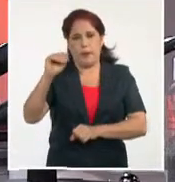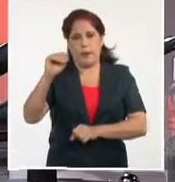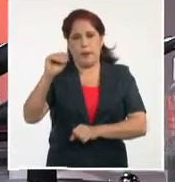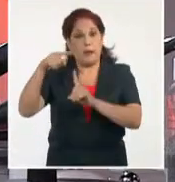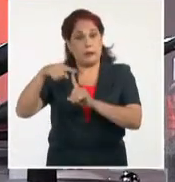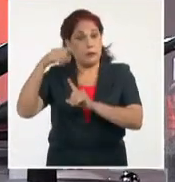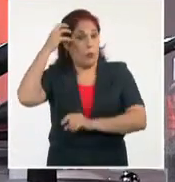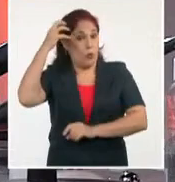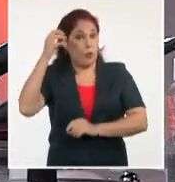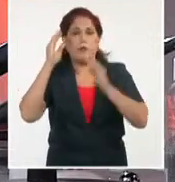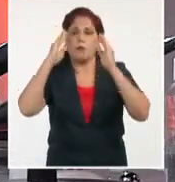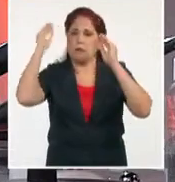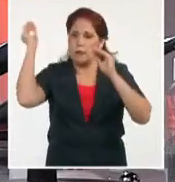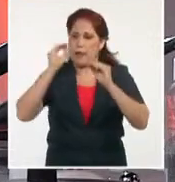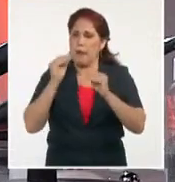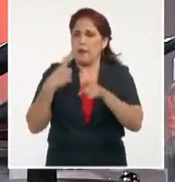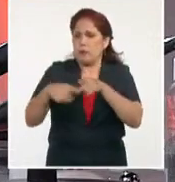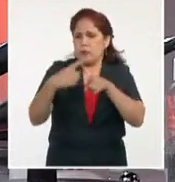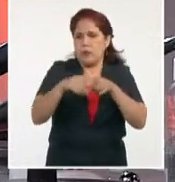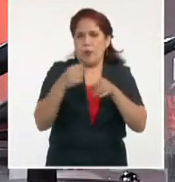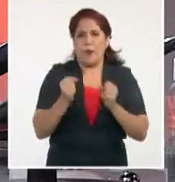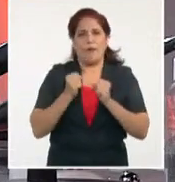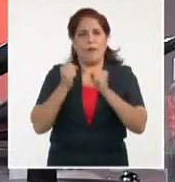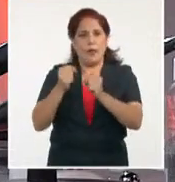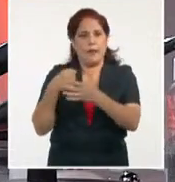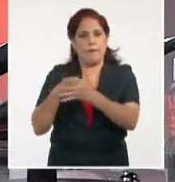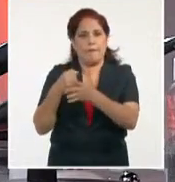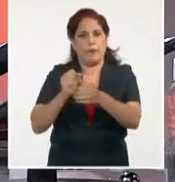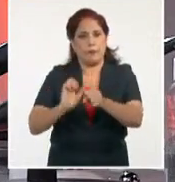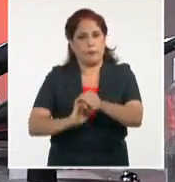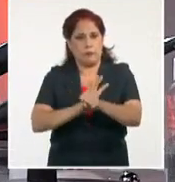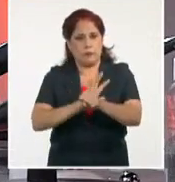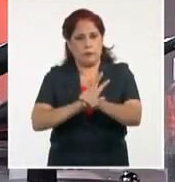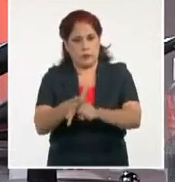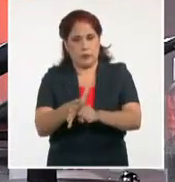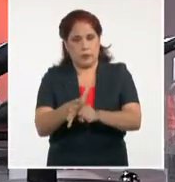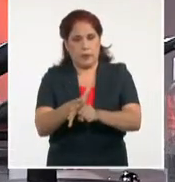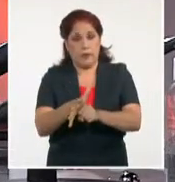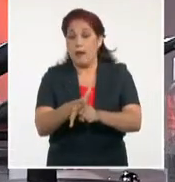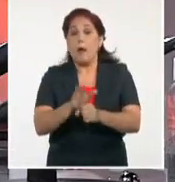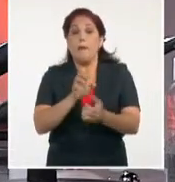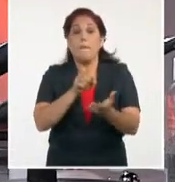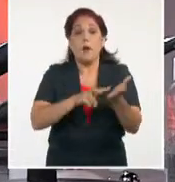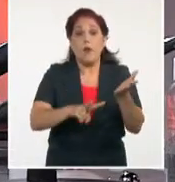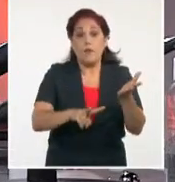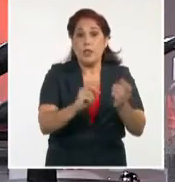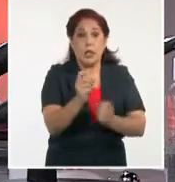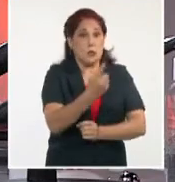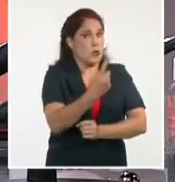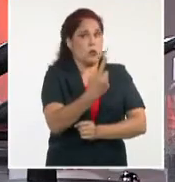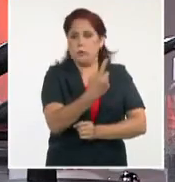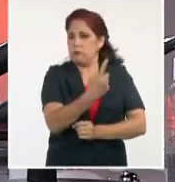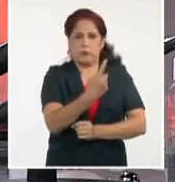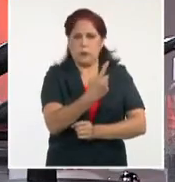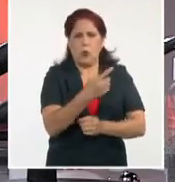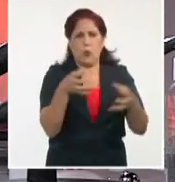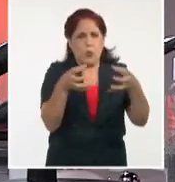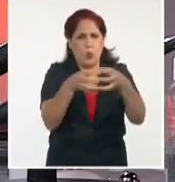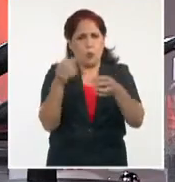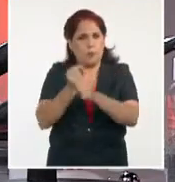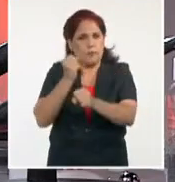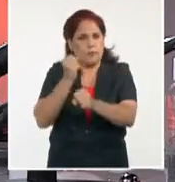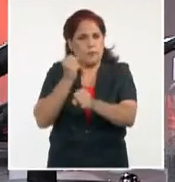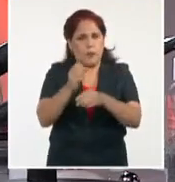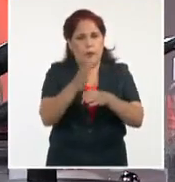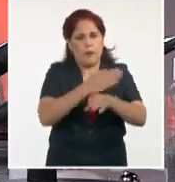gobierno se darían recursos para reforzar el enfrentamiento a la epidemia. Ningún territorio está solo en esta lucha que es de todos.